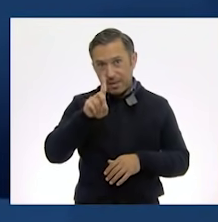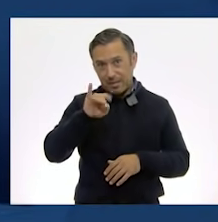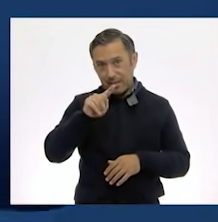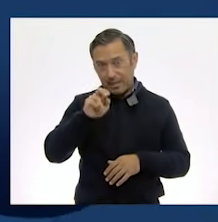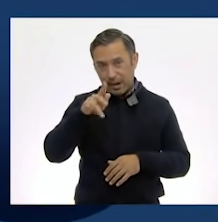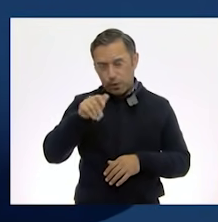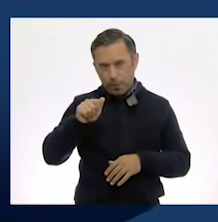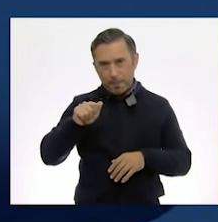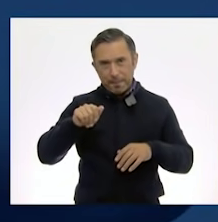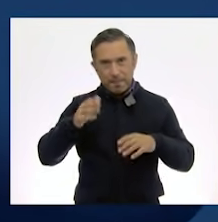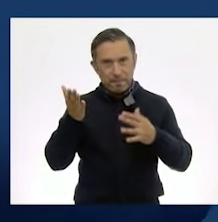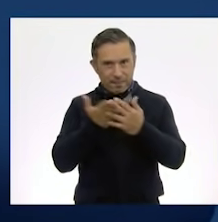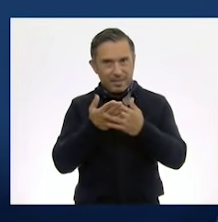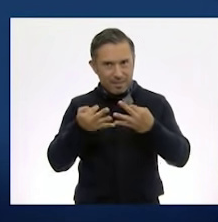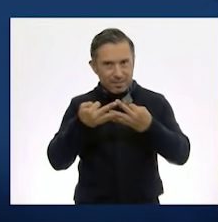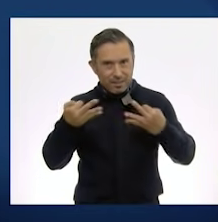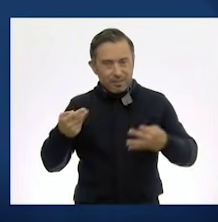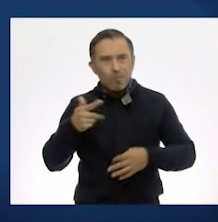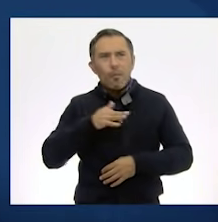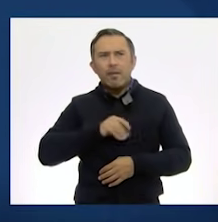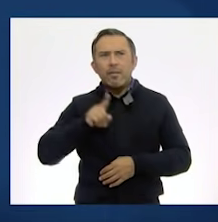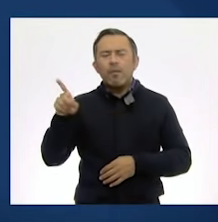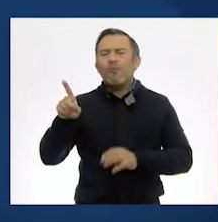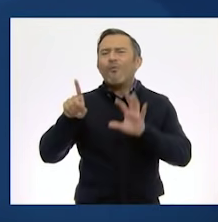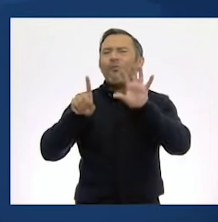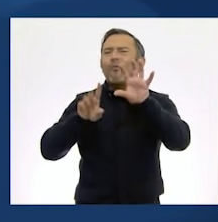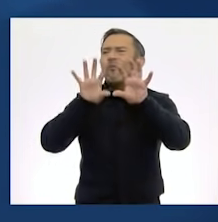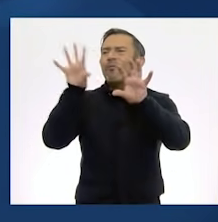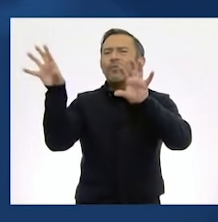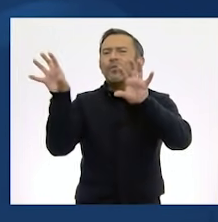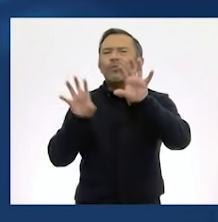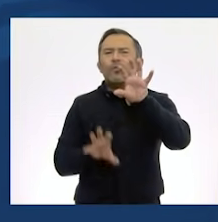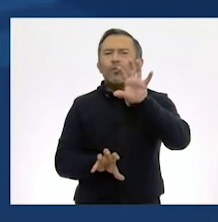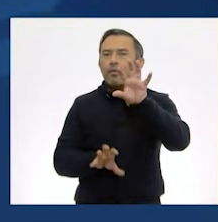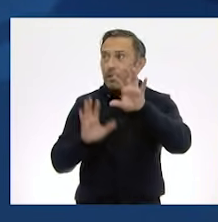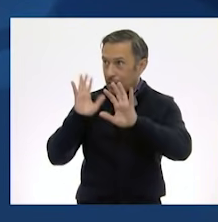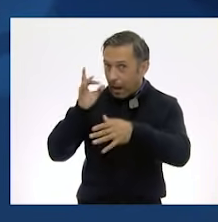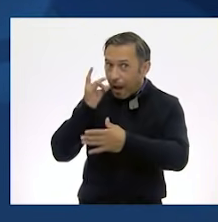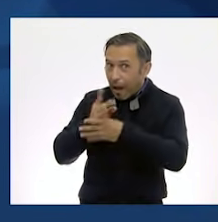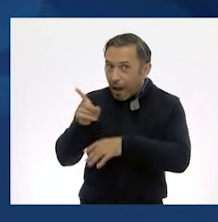bien. ¿Ya tienes alguno identificado? ¿Tú, María? Ya.